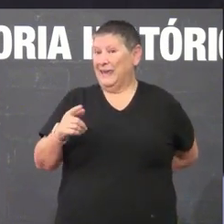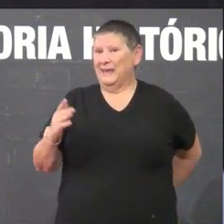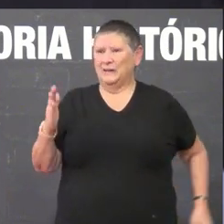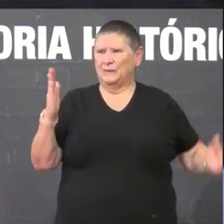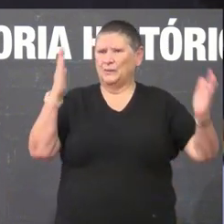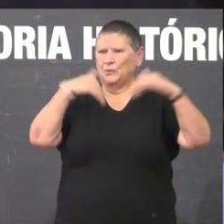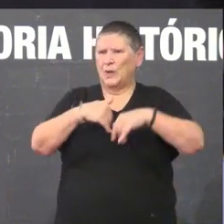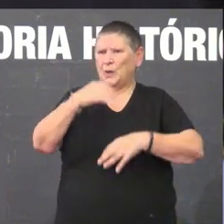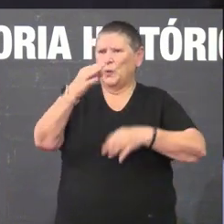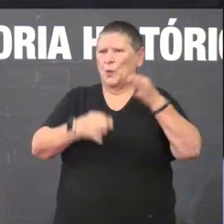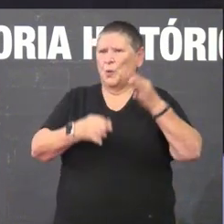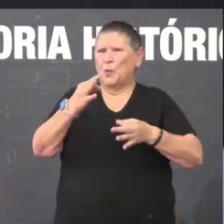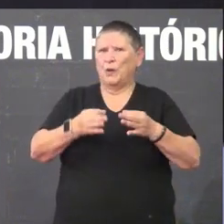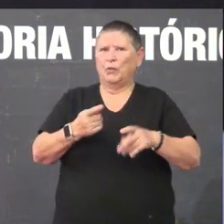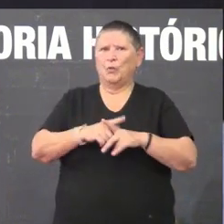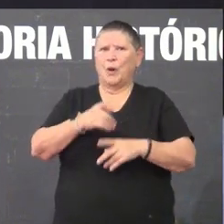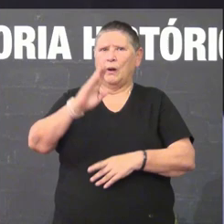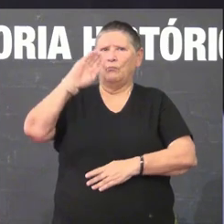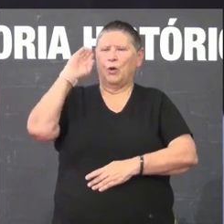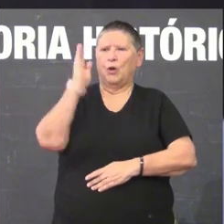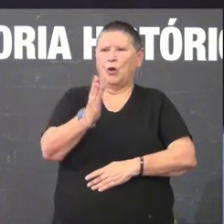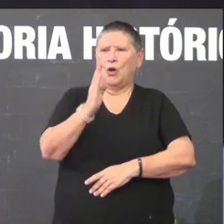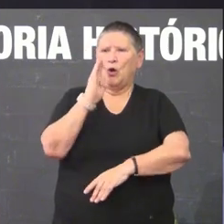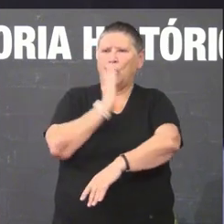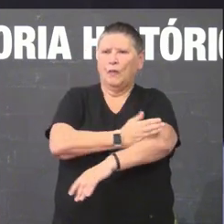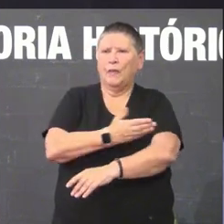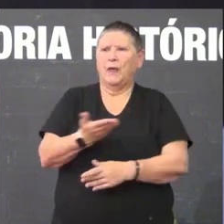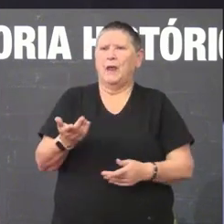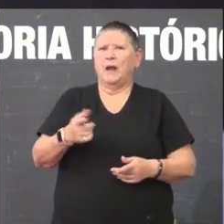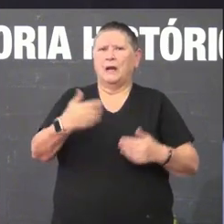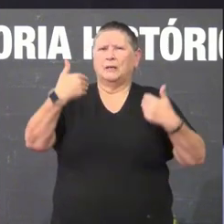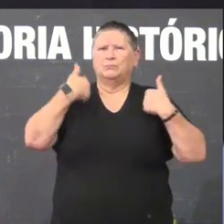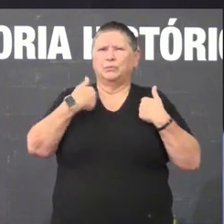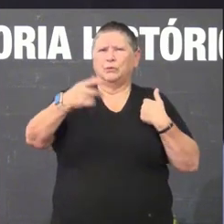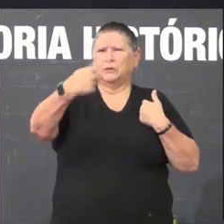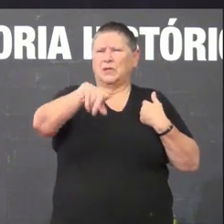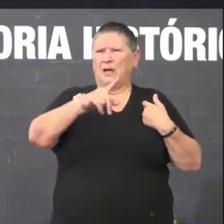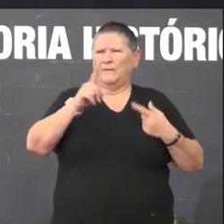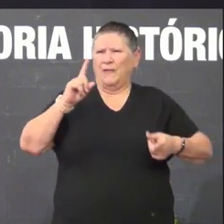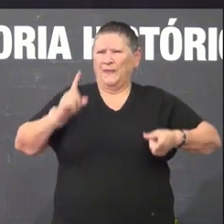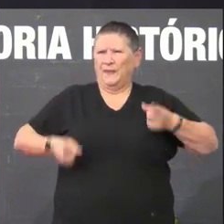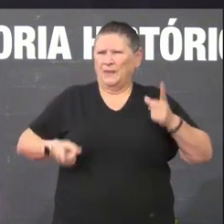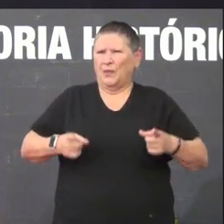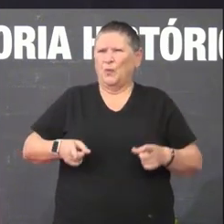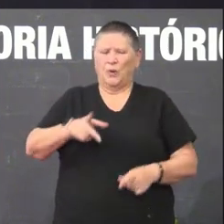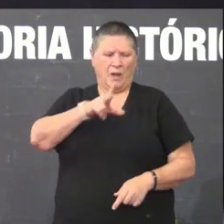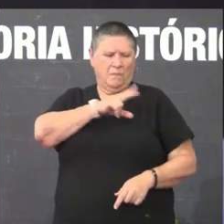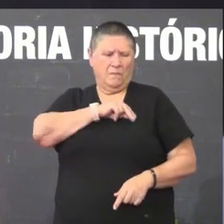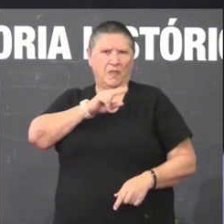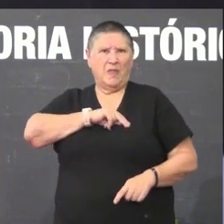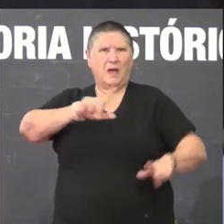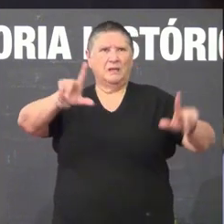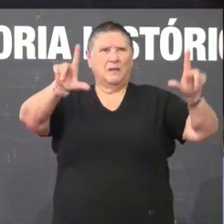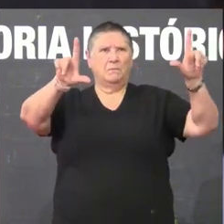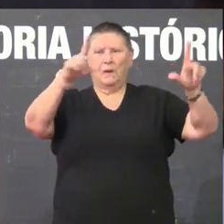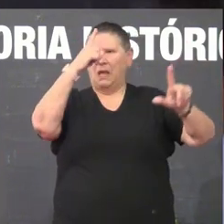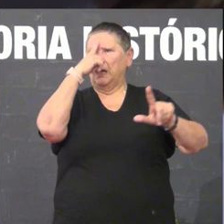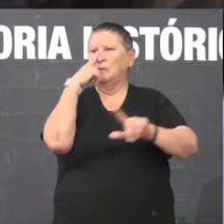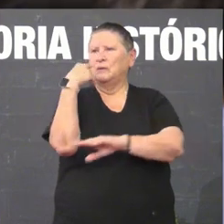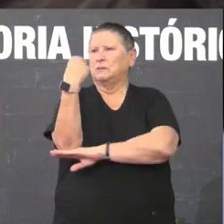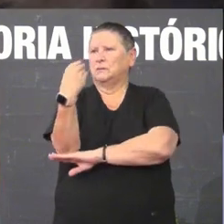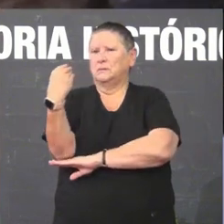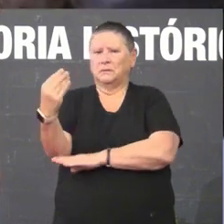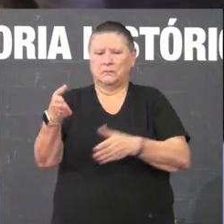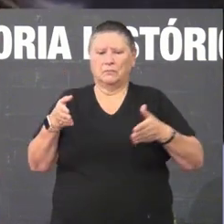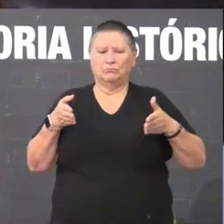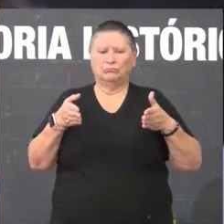condenas a ningún responsable de la dictadura y que se mantengan las medallas y las calles y las placas y las estatuas y las tumbas con